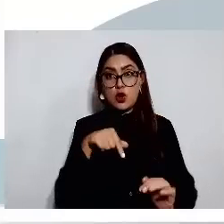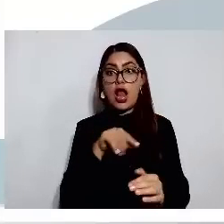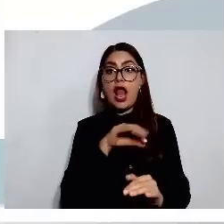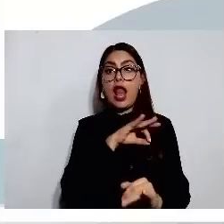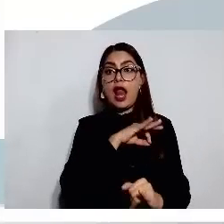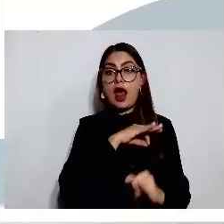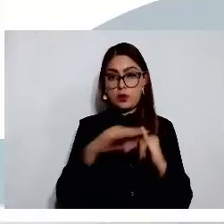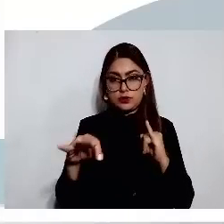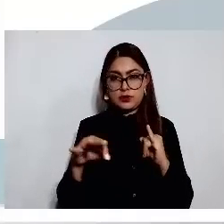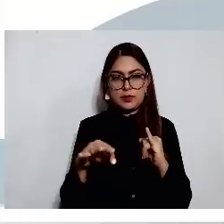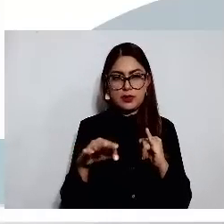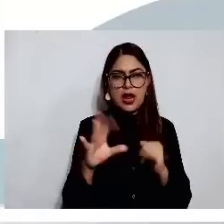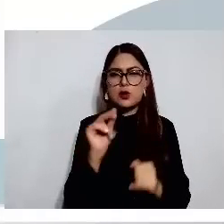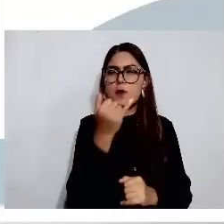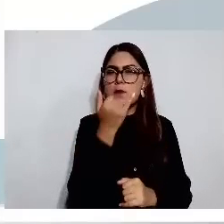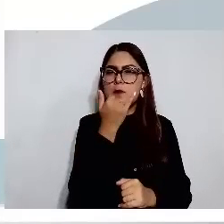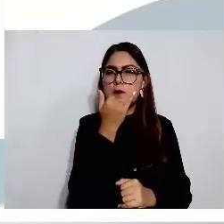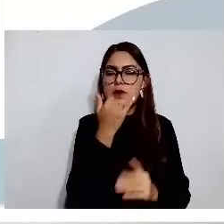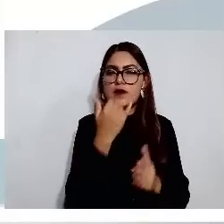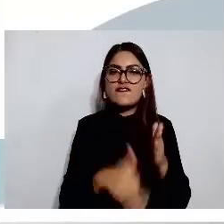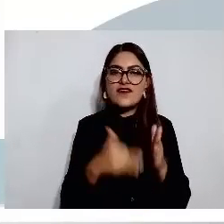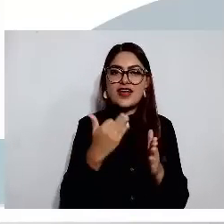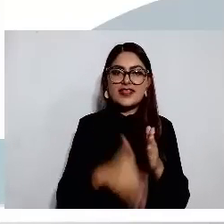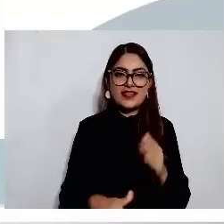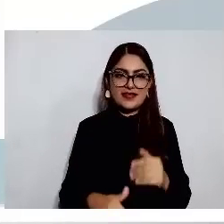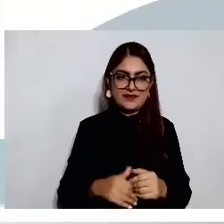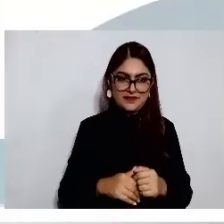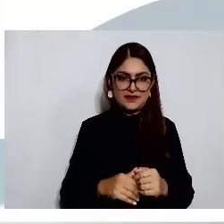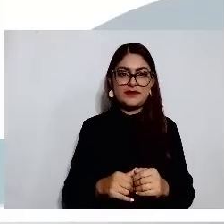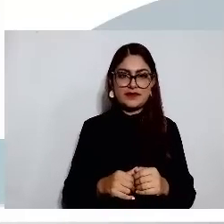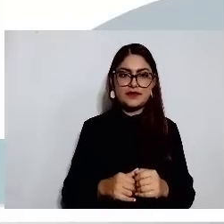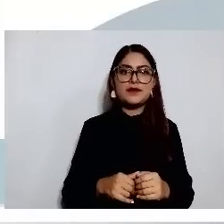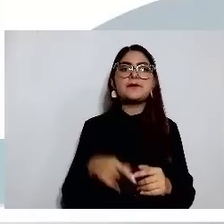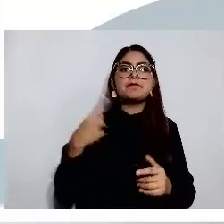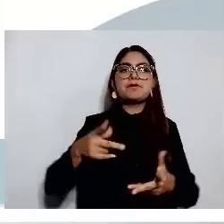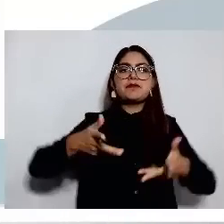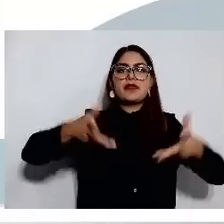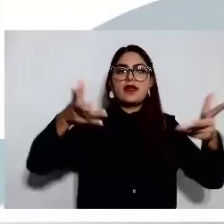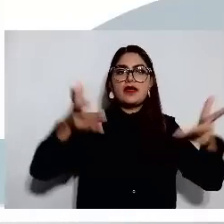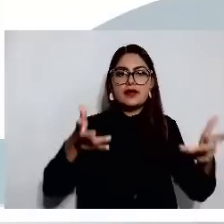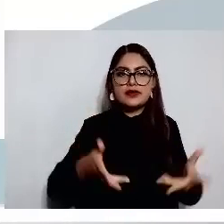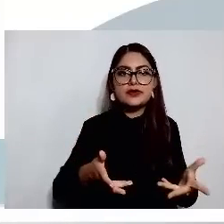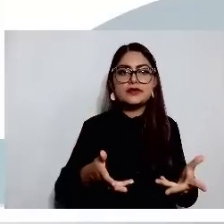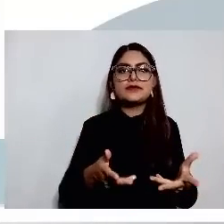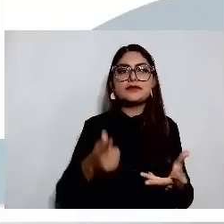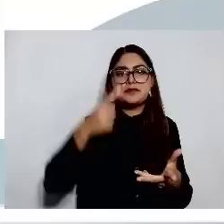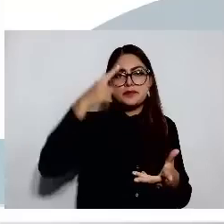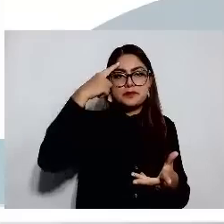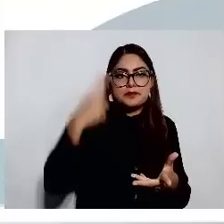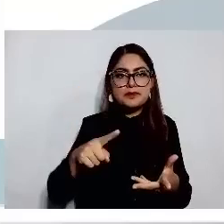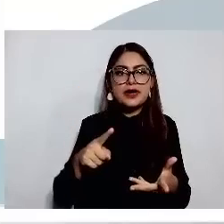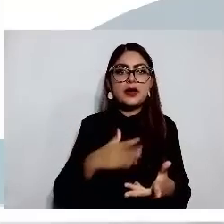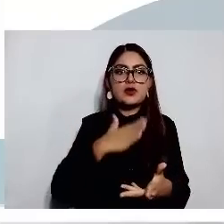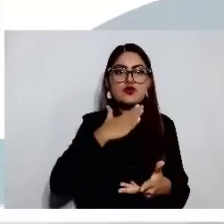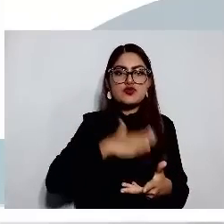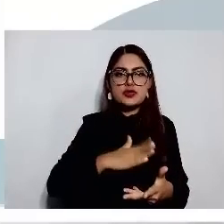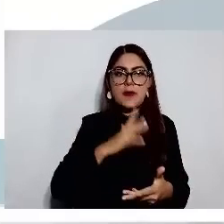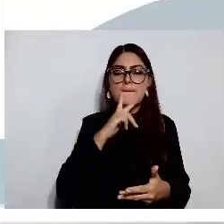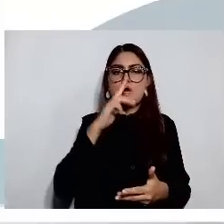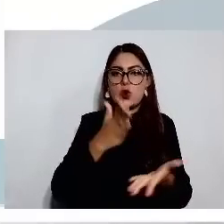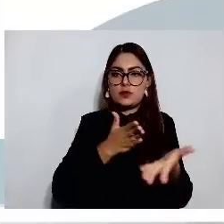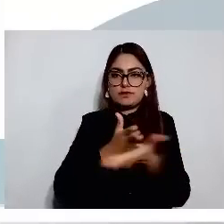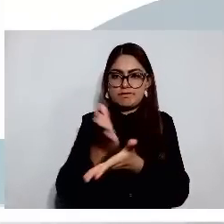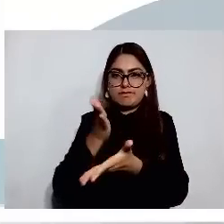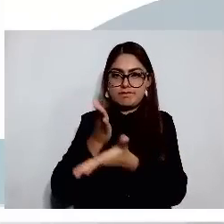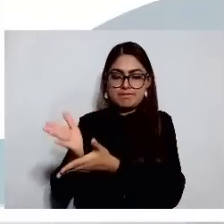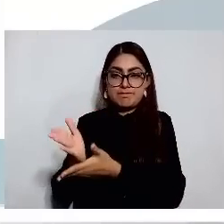faltó. Sí. Implementación de prácticas innovadoras para mejorar el acceso a la justicia. Interesante, 14 poderes judiciales ya